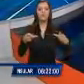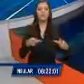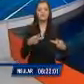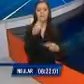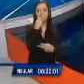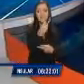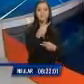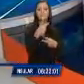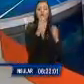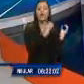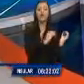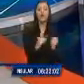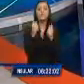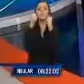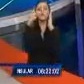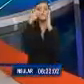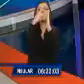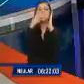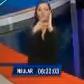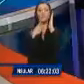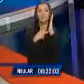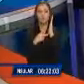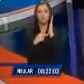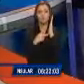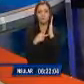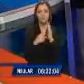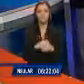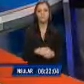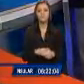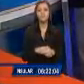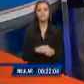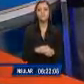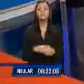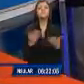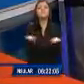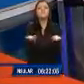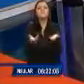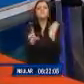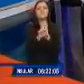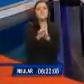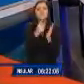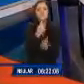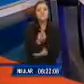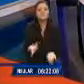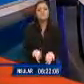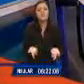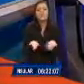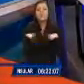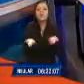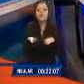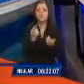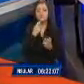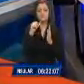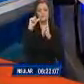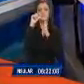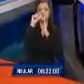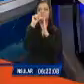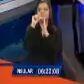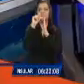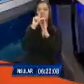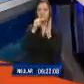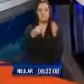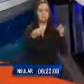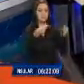al orden de prelación de los puntos. ¿Cuál es el marco jurídico que establece aquello? Artículo 210... A esa cámara, por